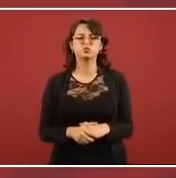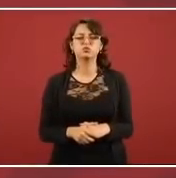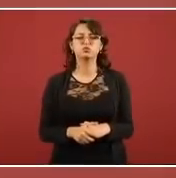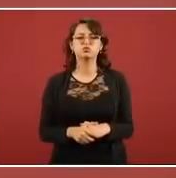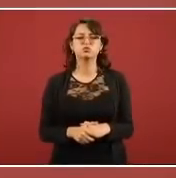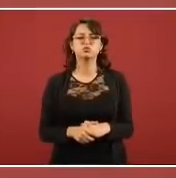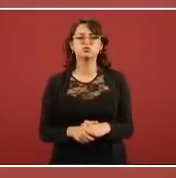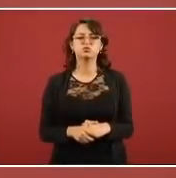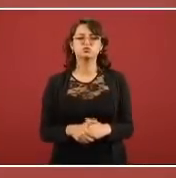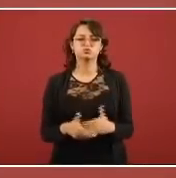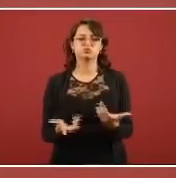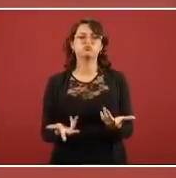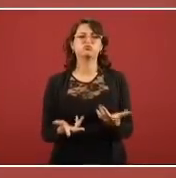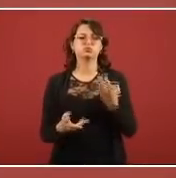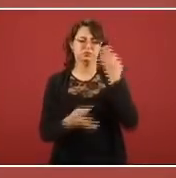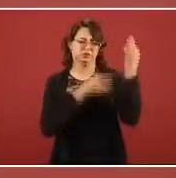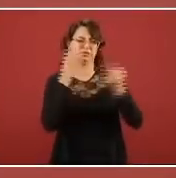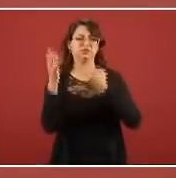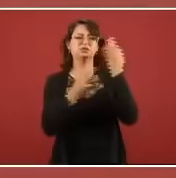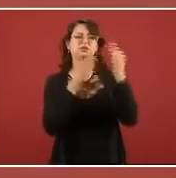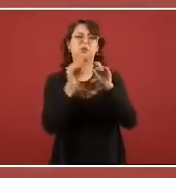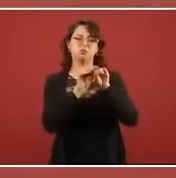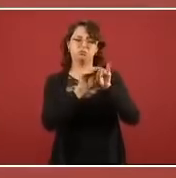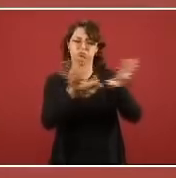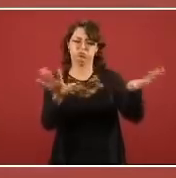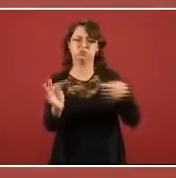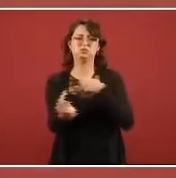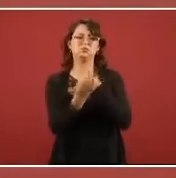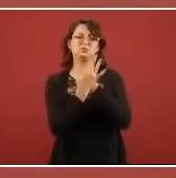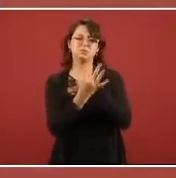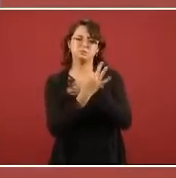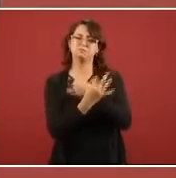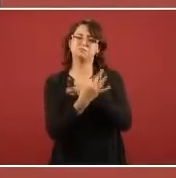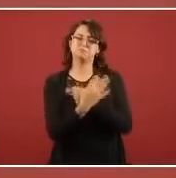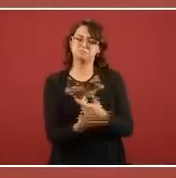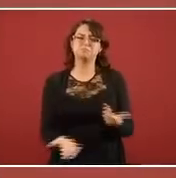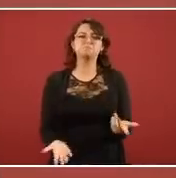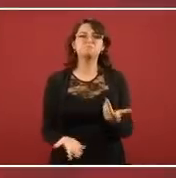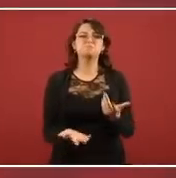danos tiempo, hablen bien.